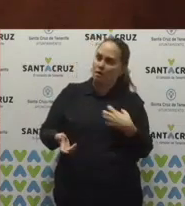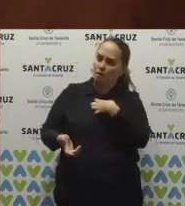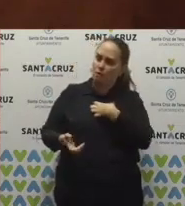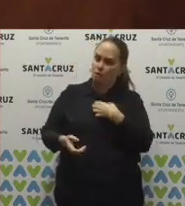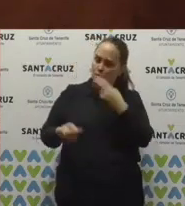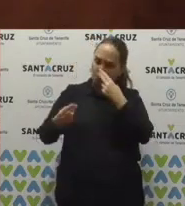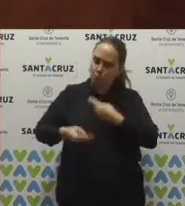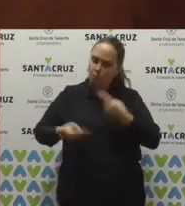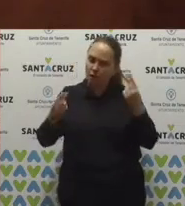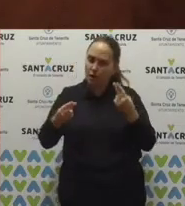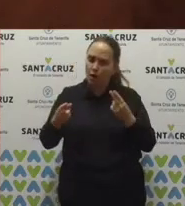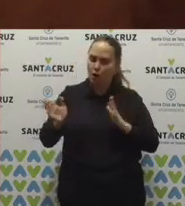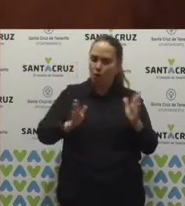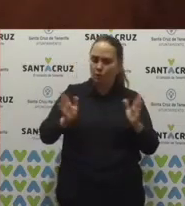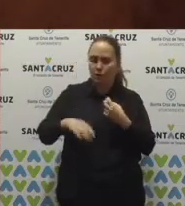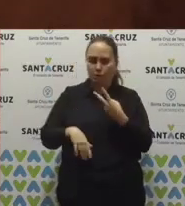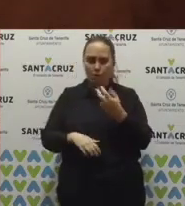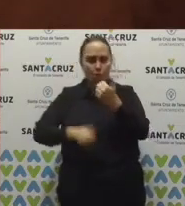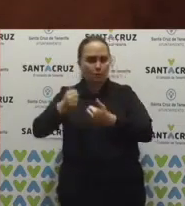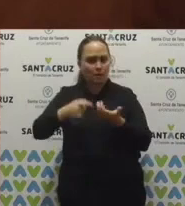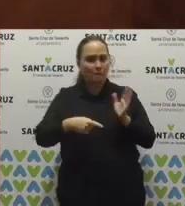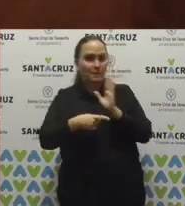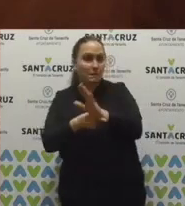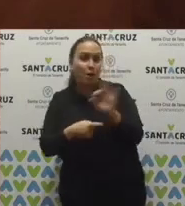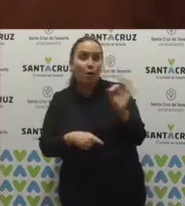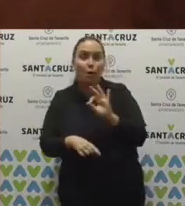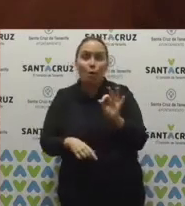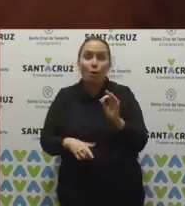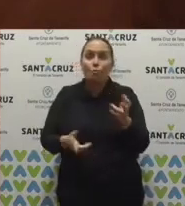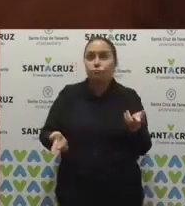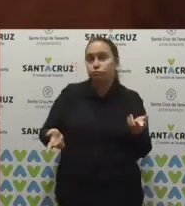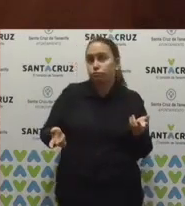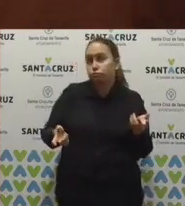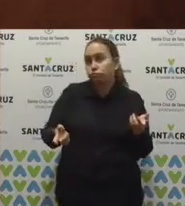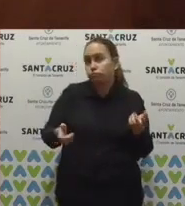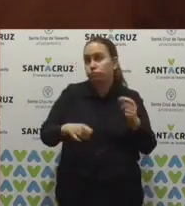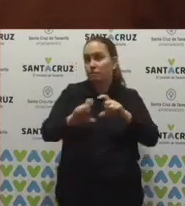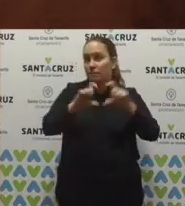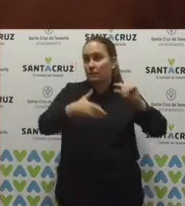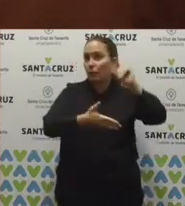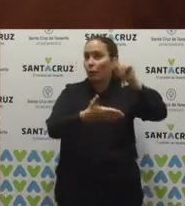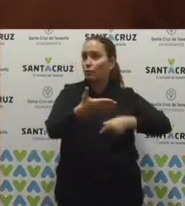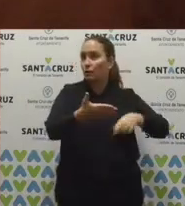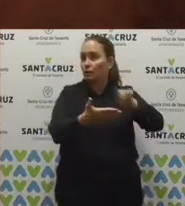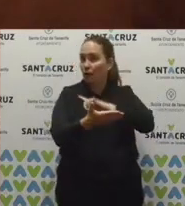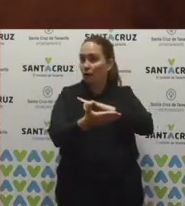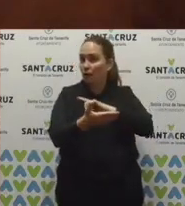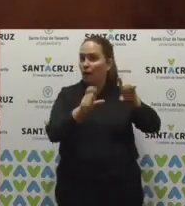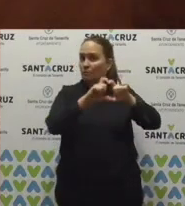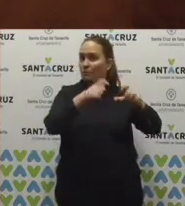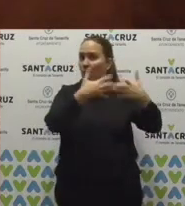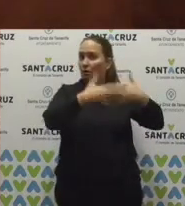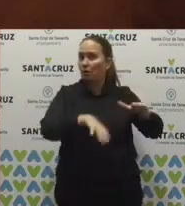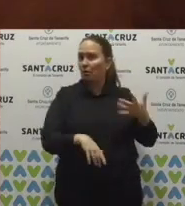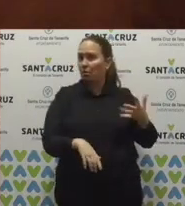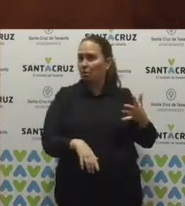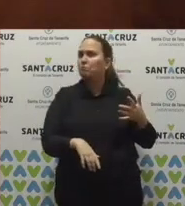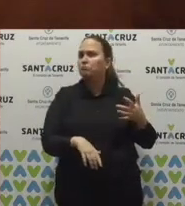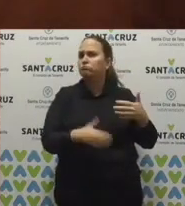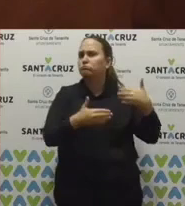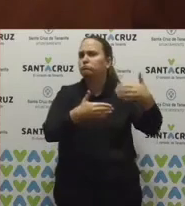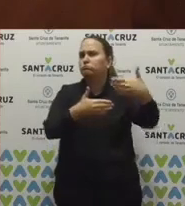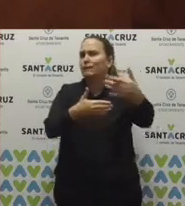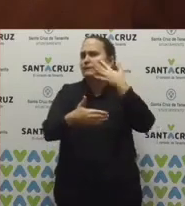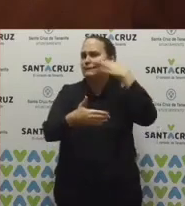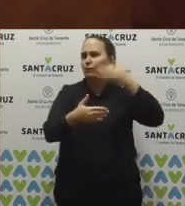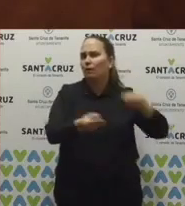oportunidades una te presentas a unas oposiciones o dos que te contrate una empresa que funciona regular que tarde o temprano acabar trabajando